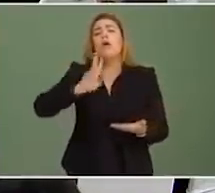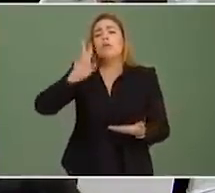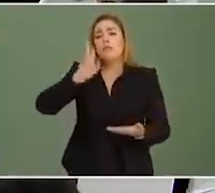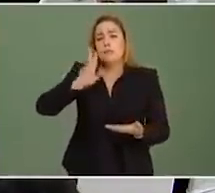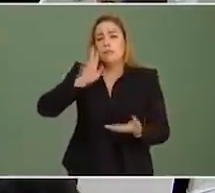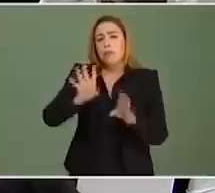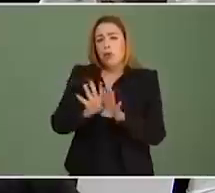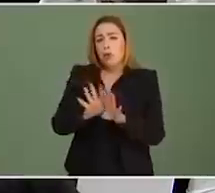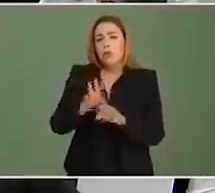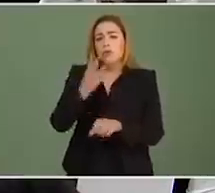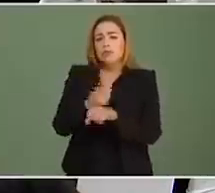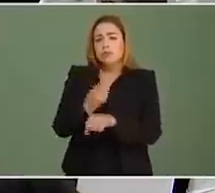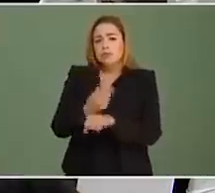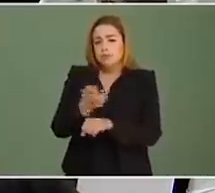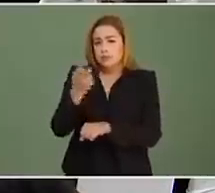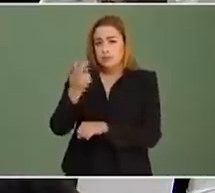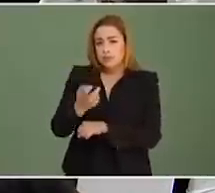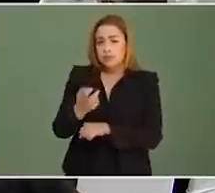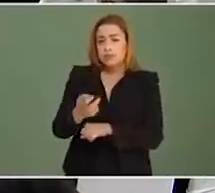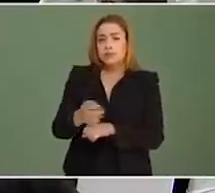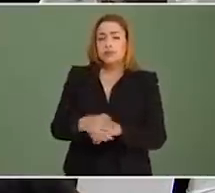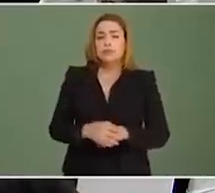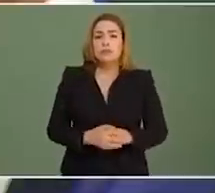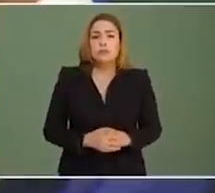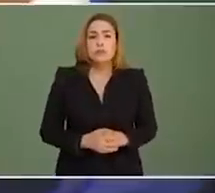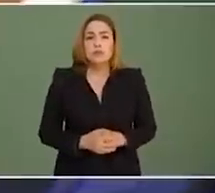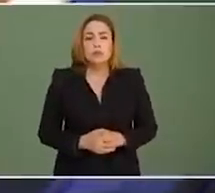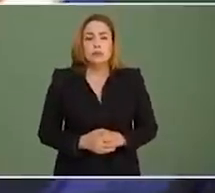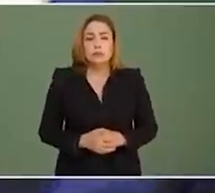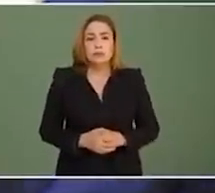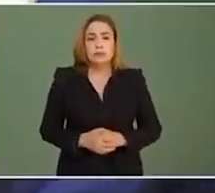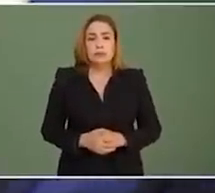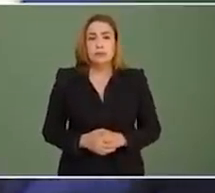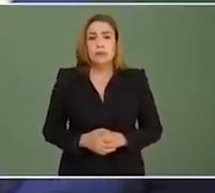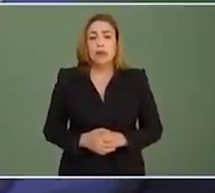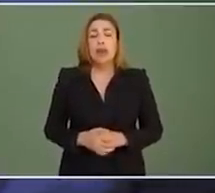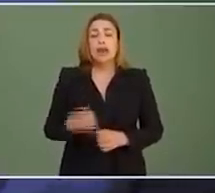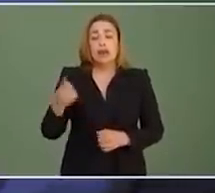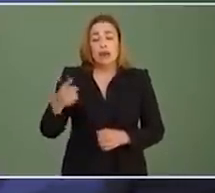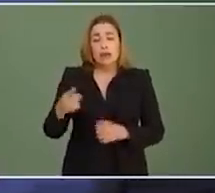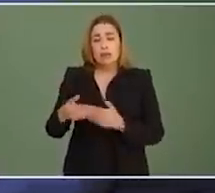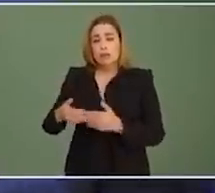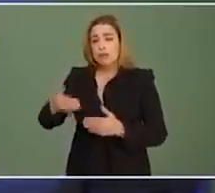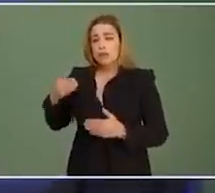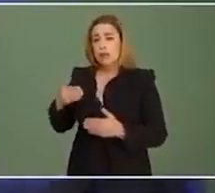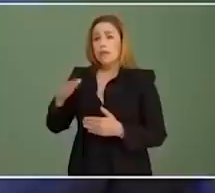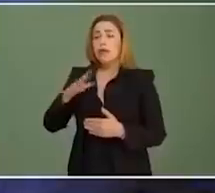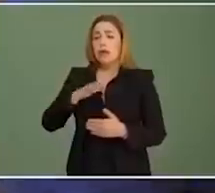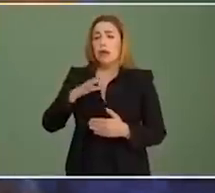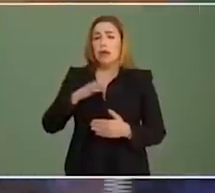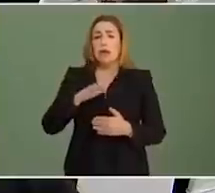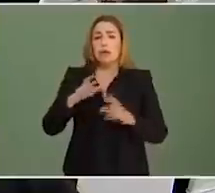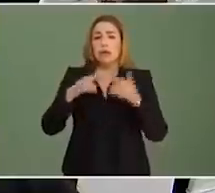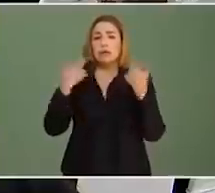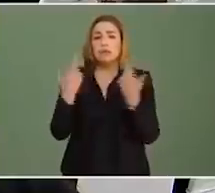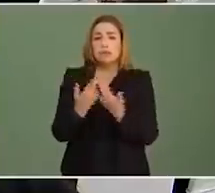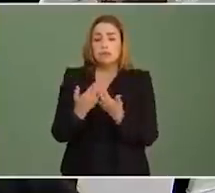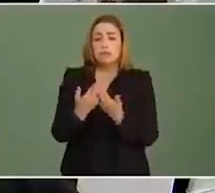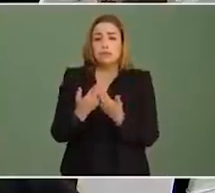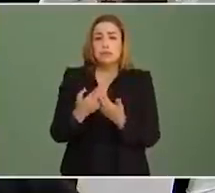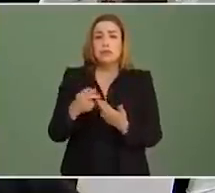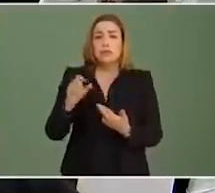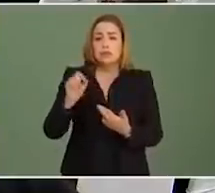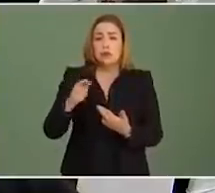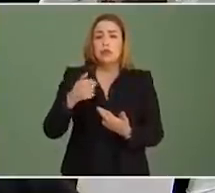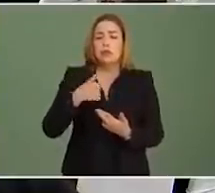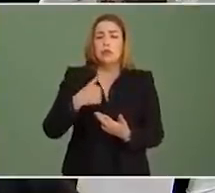dificultad por parte de los empresarios del transporte diciembre tuvimos reuniones he estado teniendo reuniones con gente del gabinete